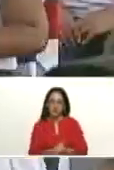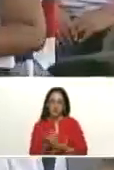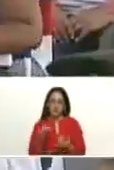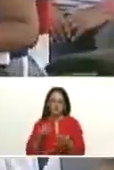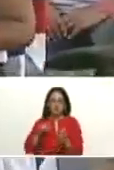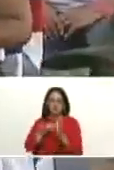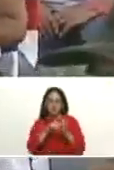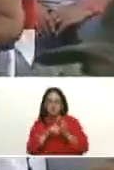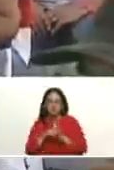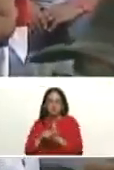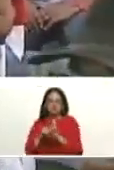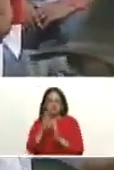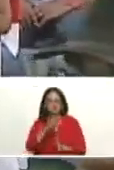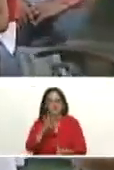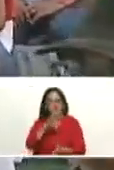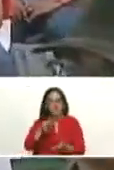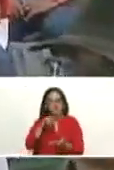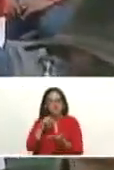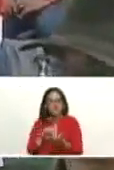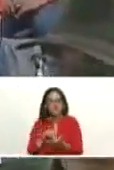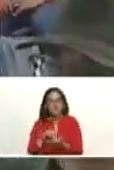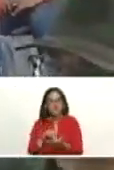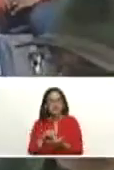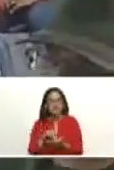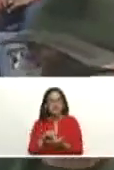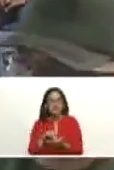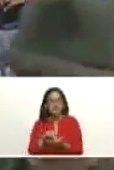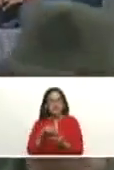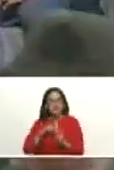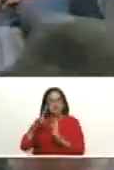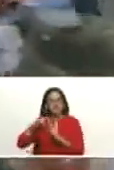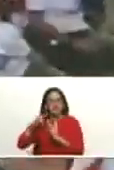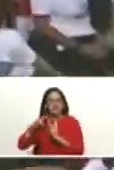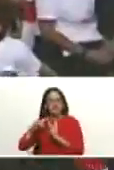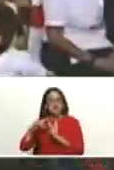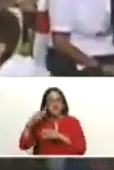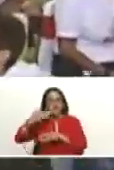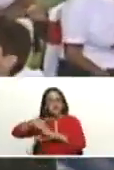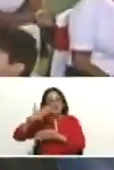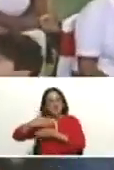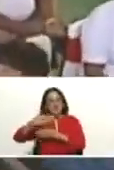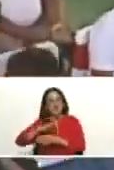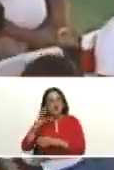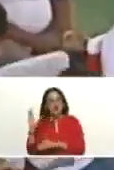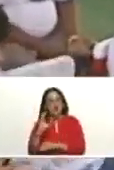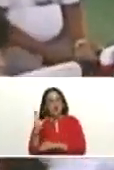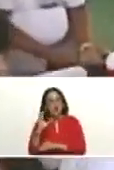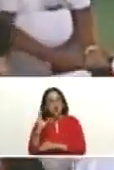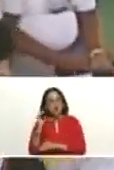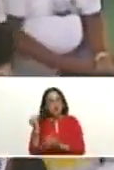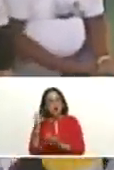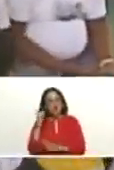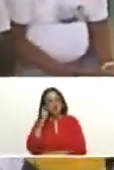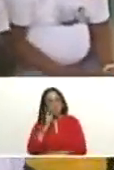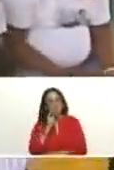recorrido el territorio nacional del Táchira en la frontera con Colombia a Sucre